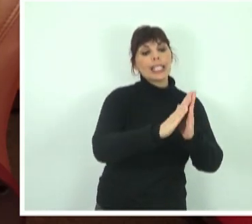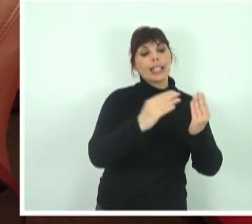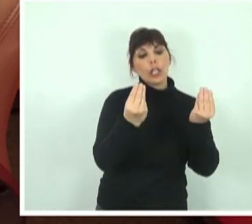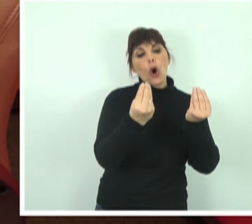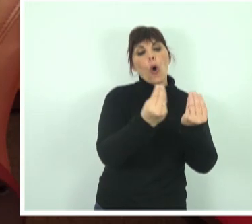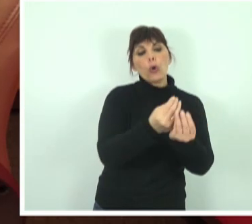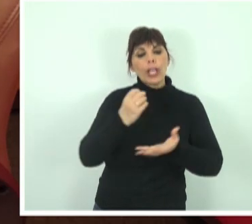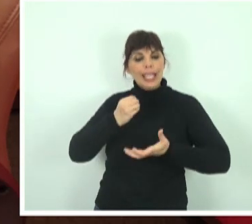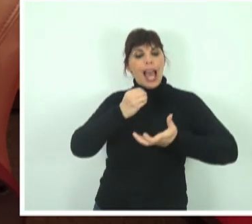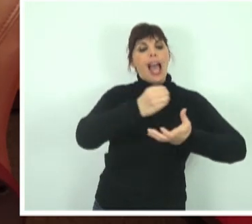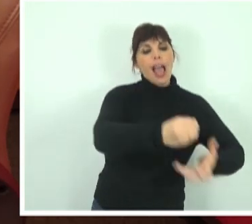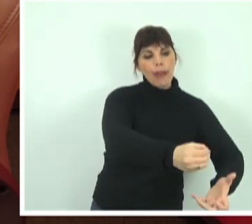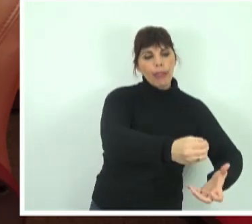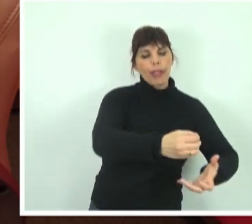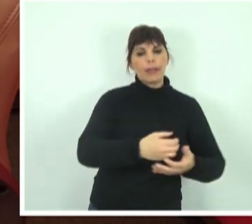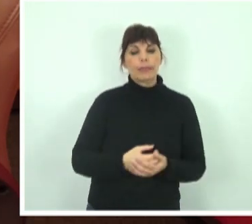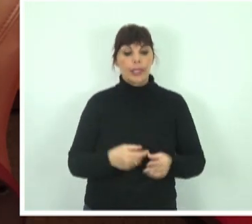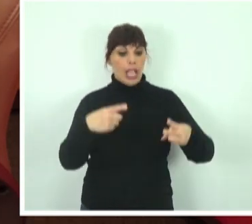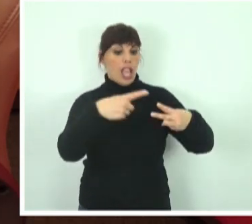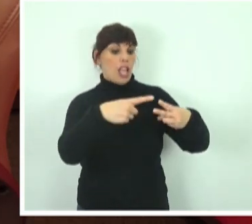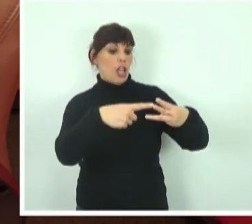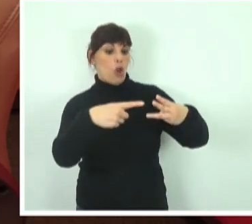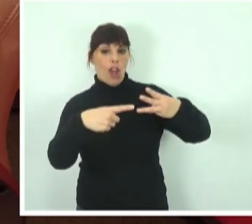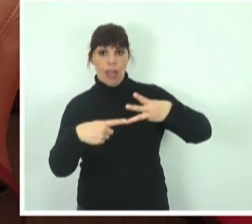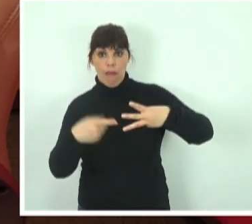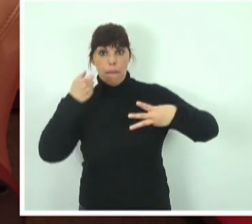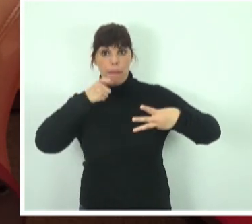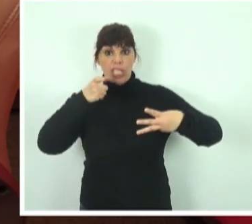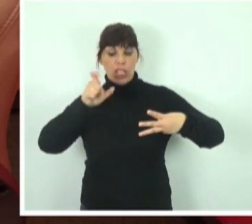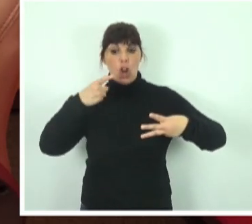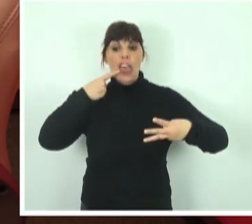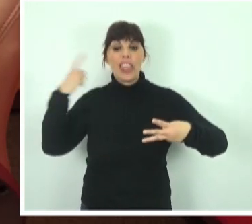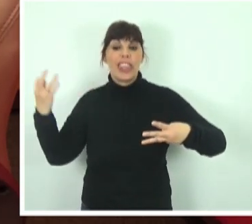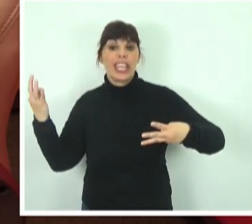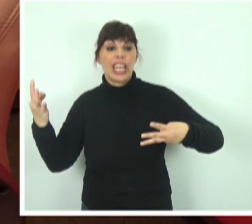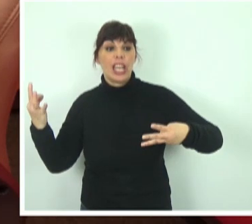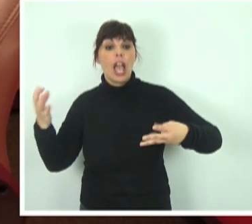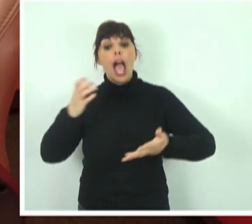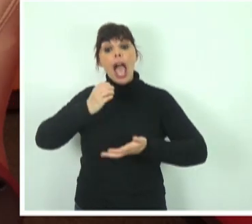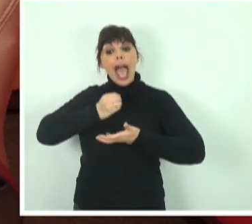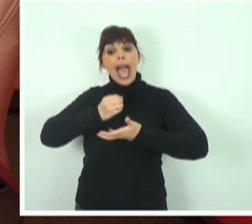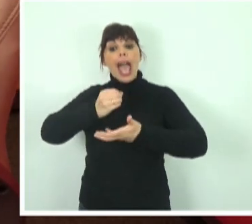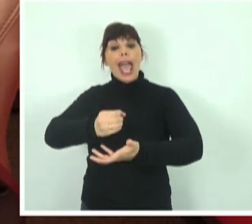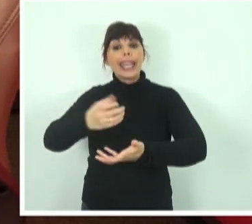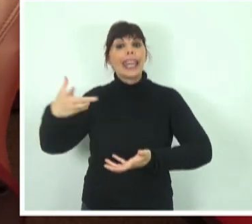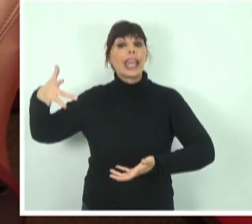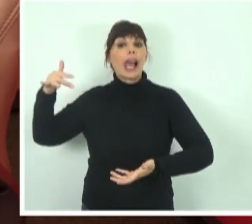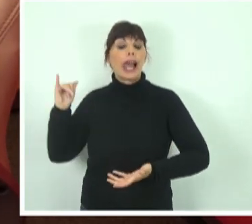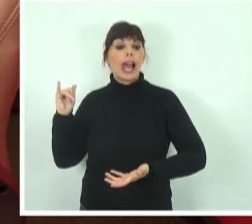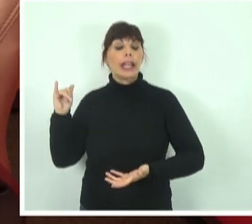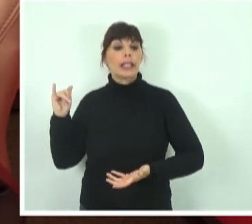versículos? Estos versículos nos están diciendo que hay una herencia que Dios ha